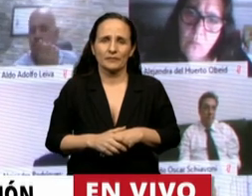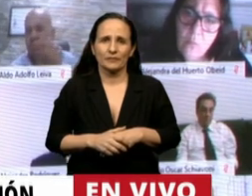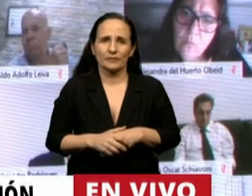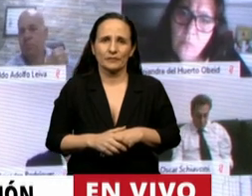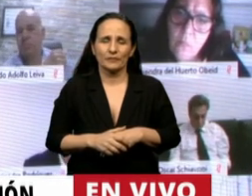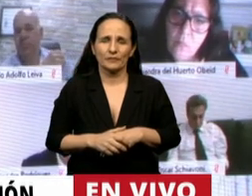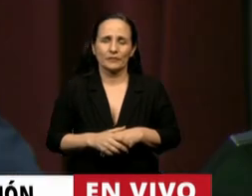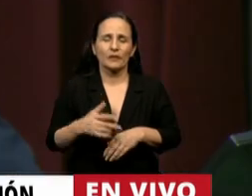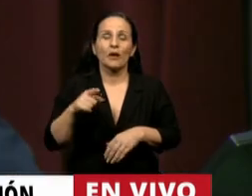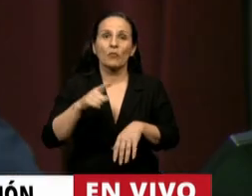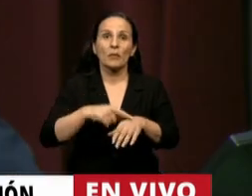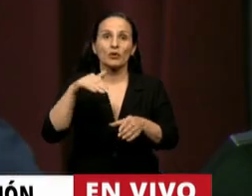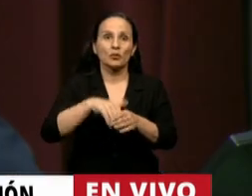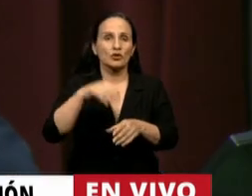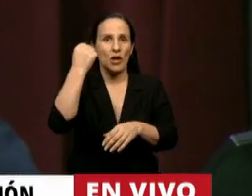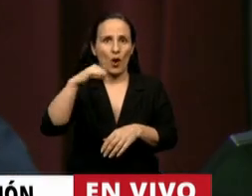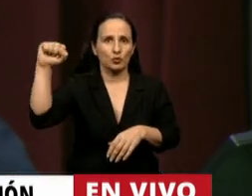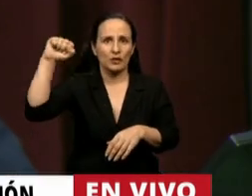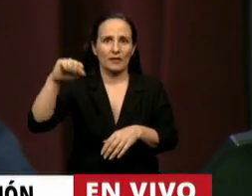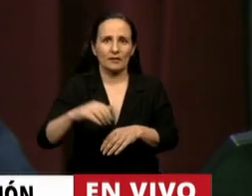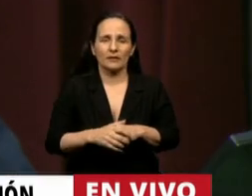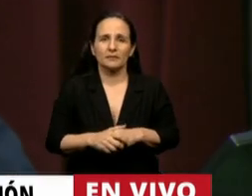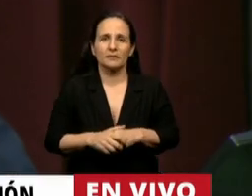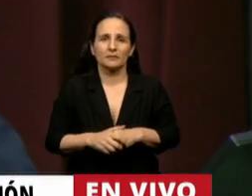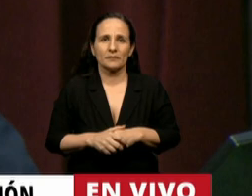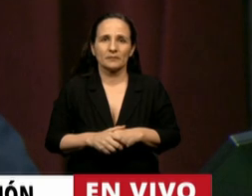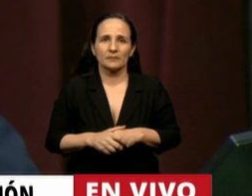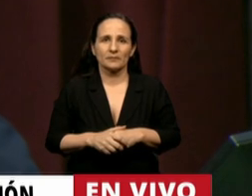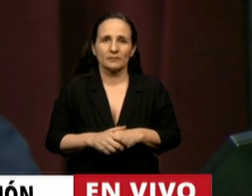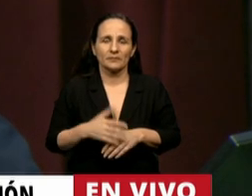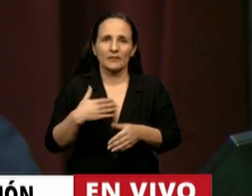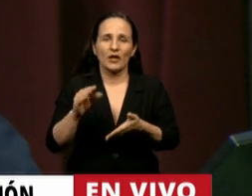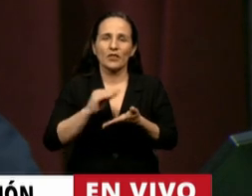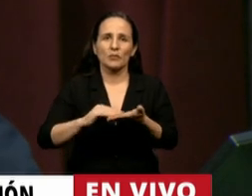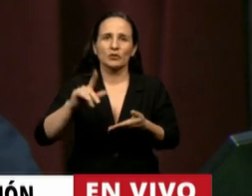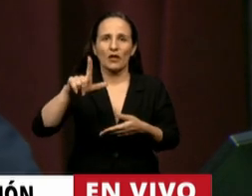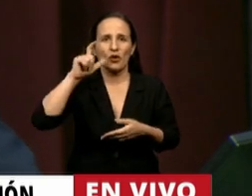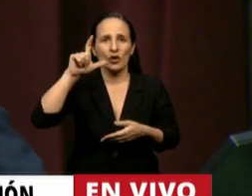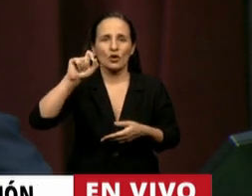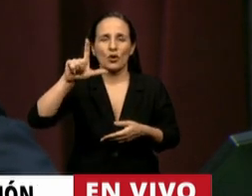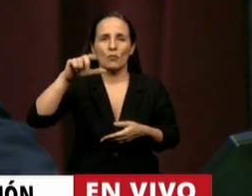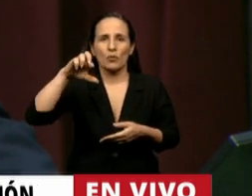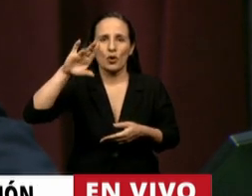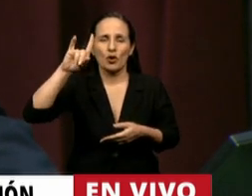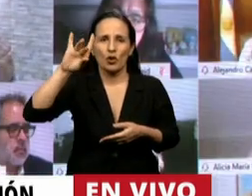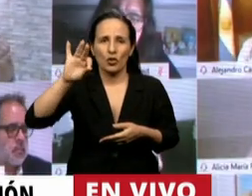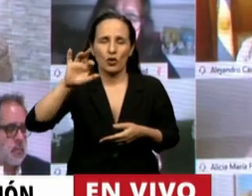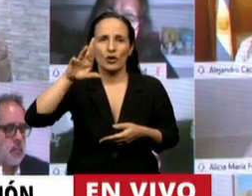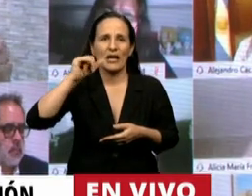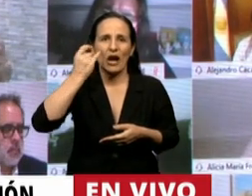mestre ausente a la hora de votar diputado Leopoldo Raúl guido